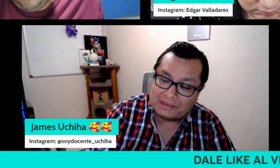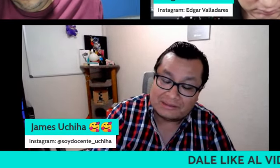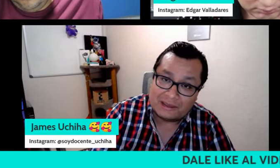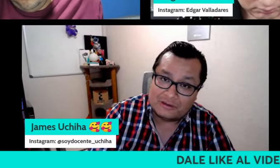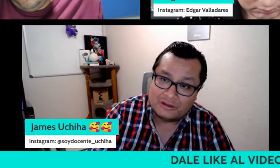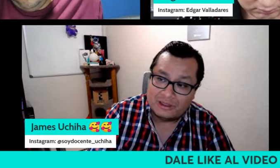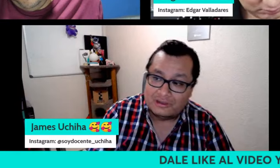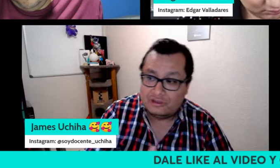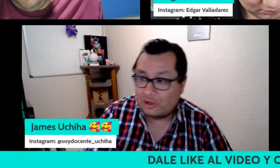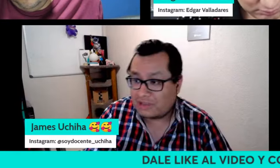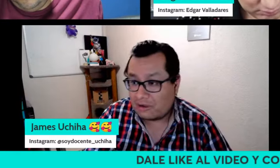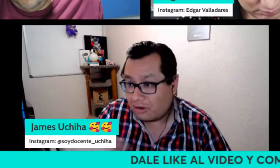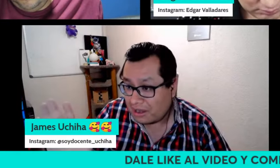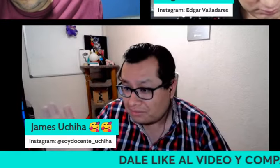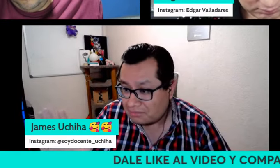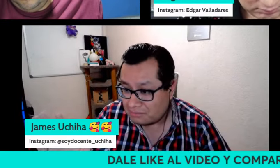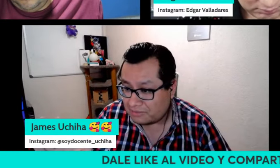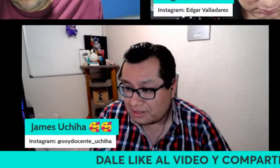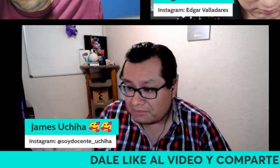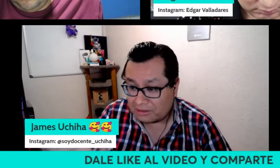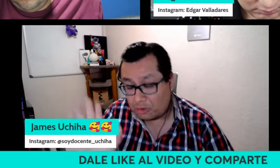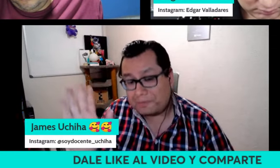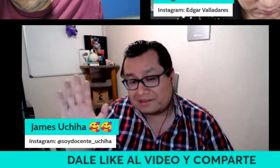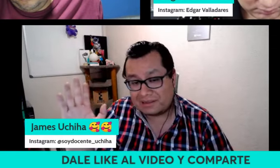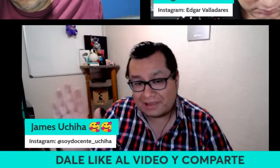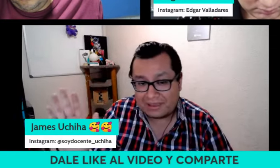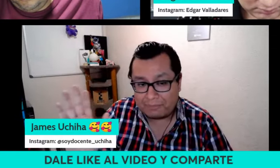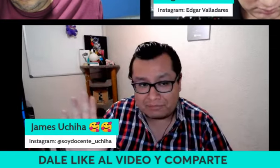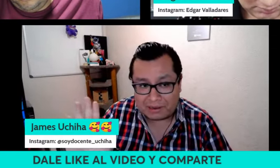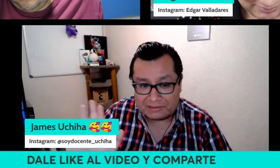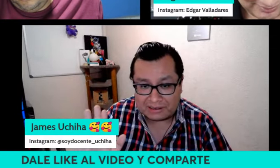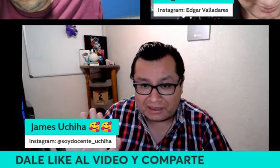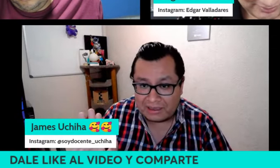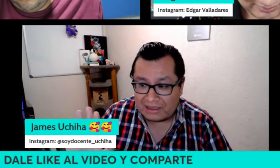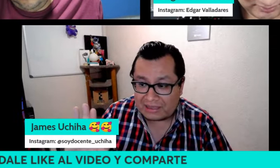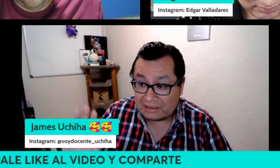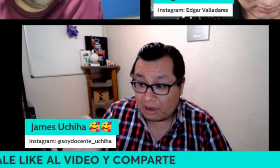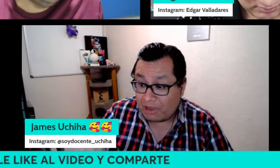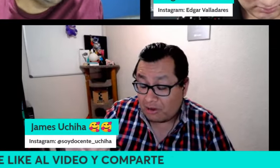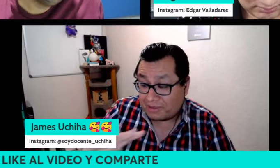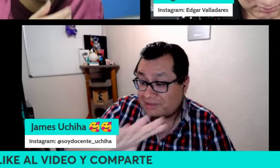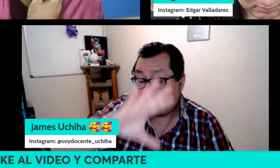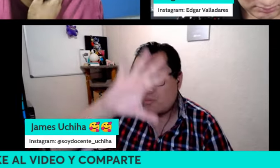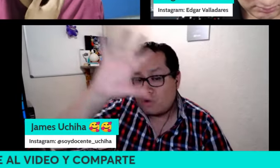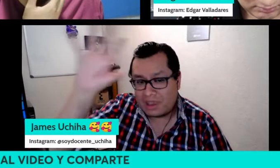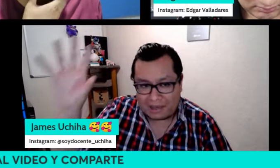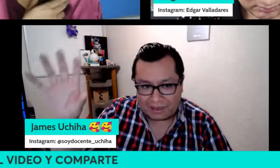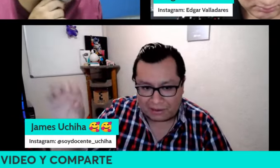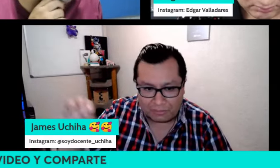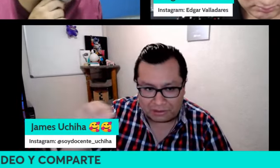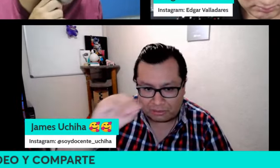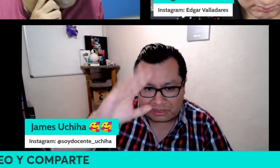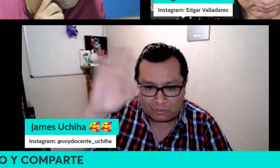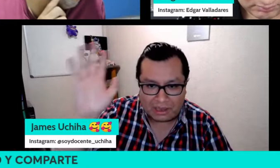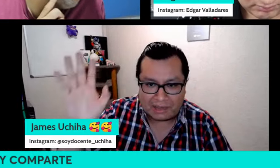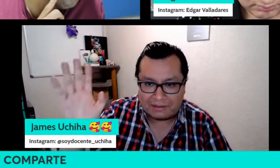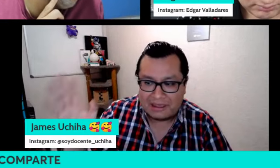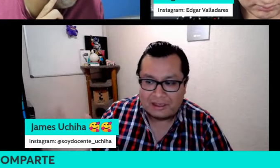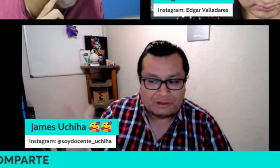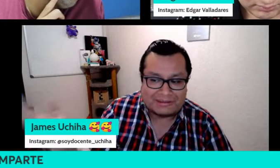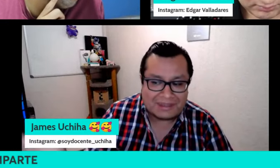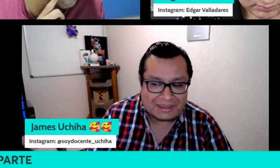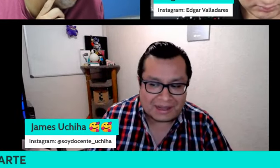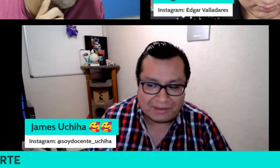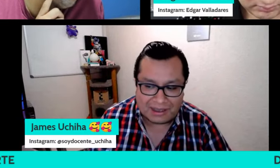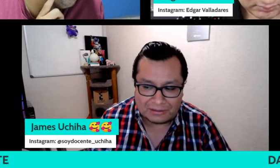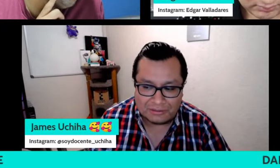magisterio no te corren básicamente no pasa nada pareciera que aunque cometas algo muy grave que han cometido cosas muy graves